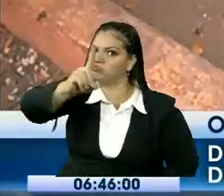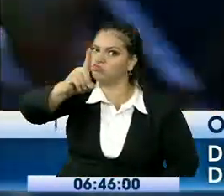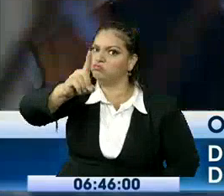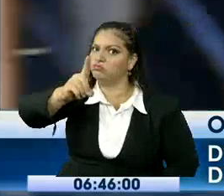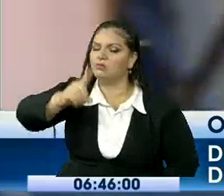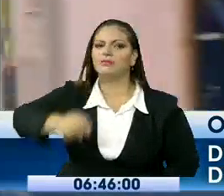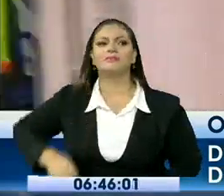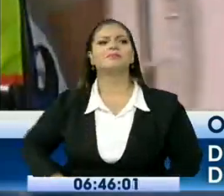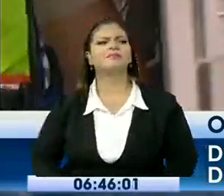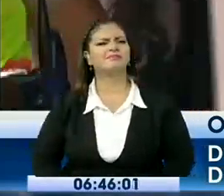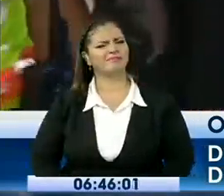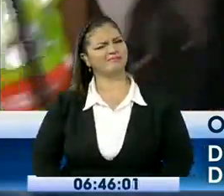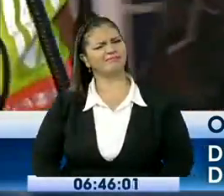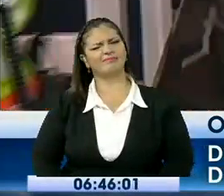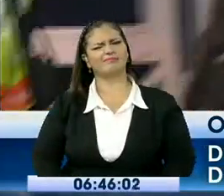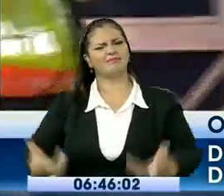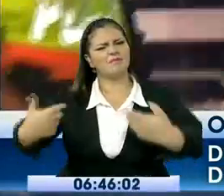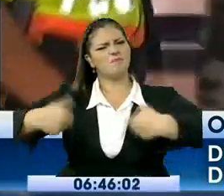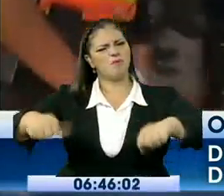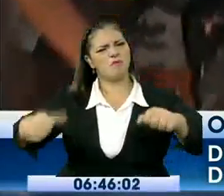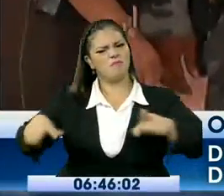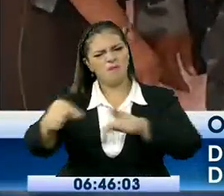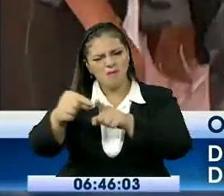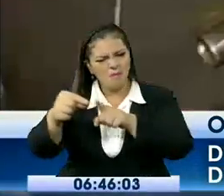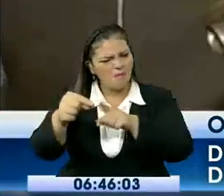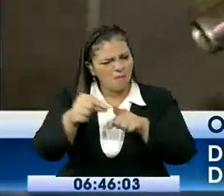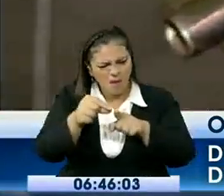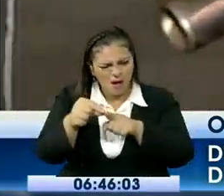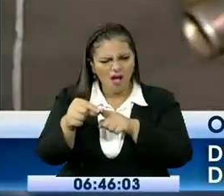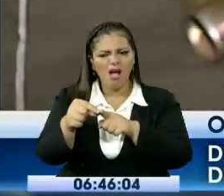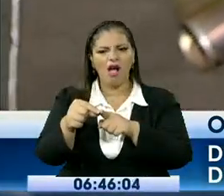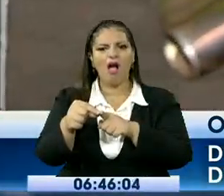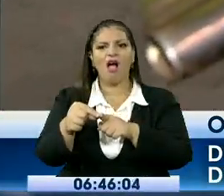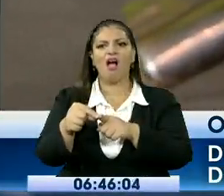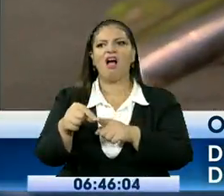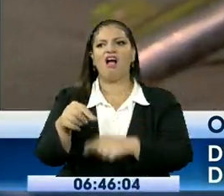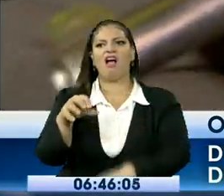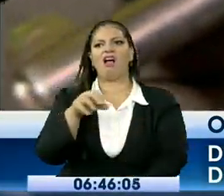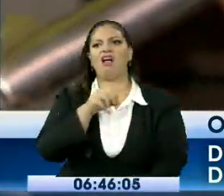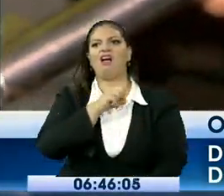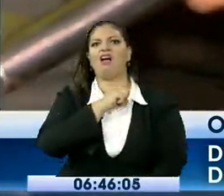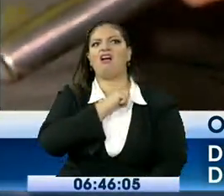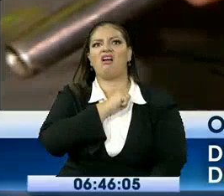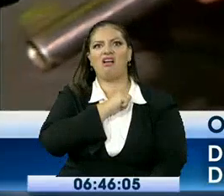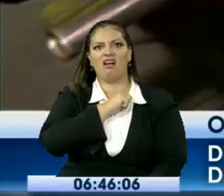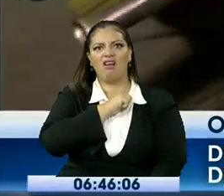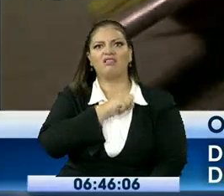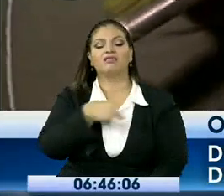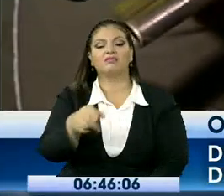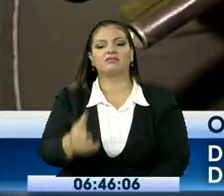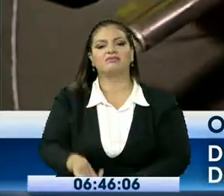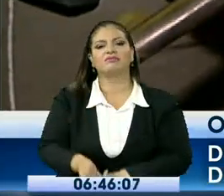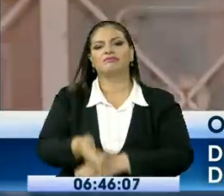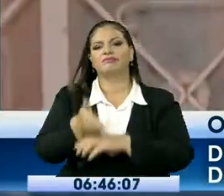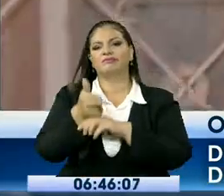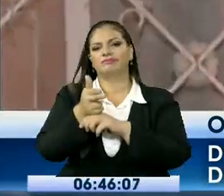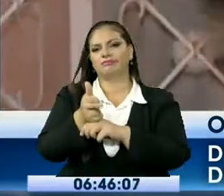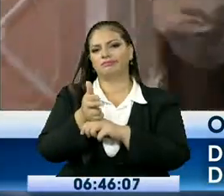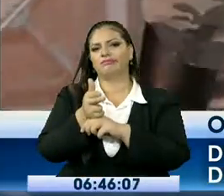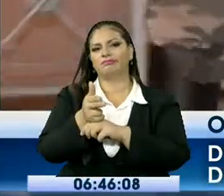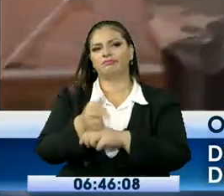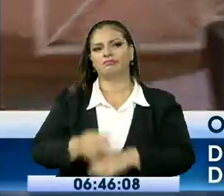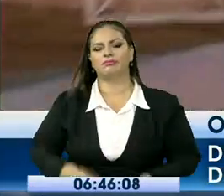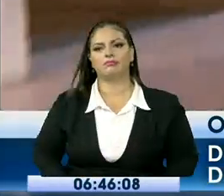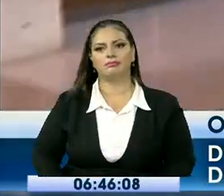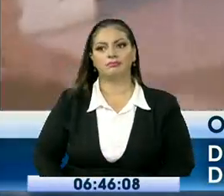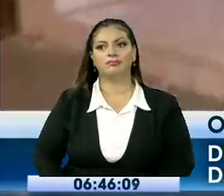se movilizaban los posibles delincuentes. Y esta, el arma de fuego con la que